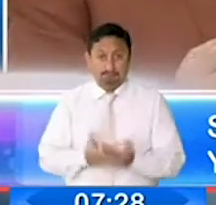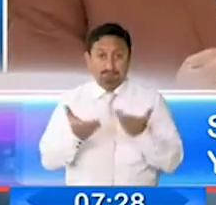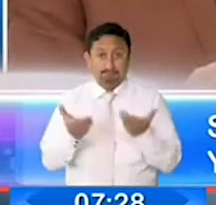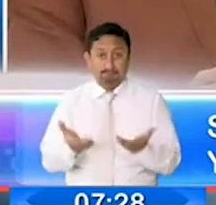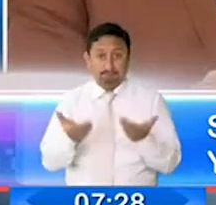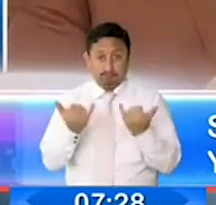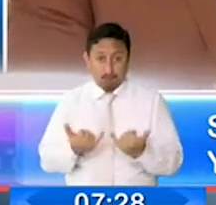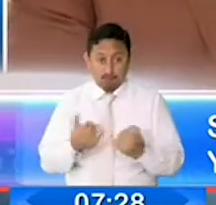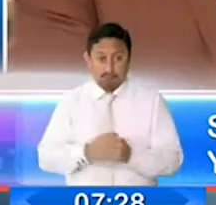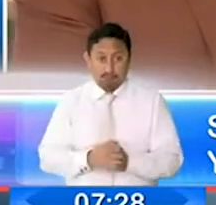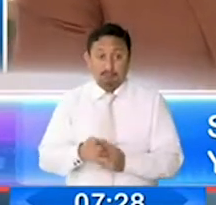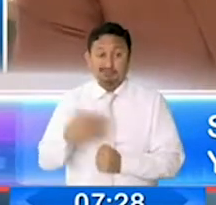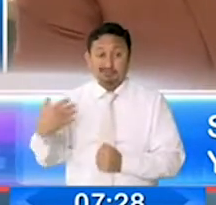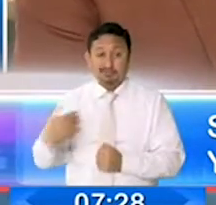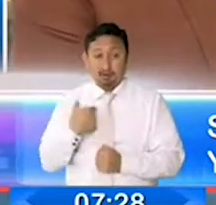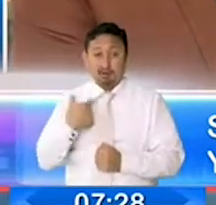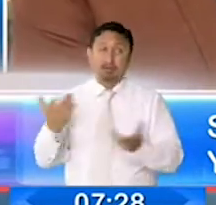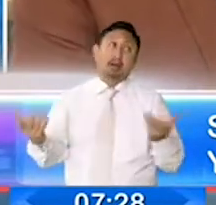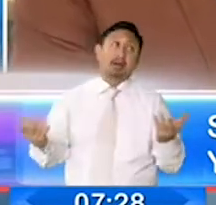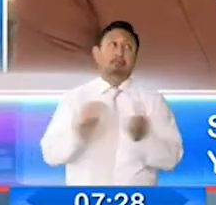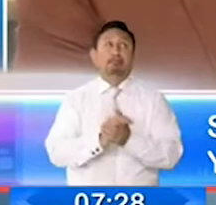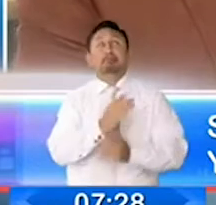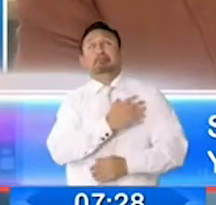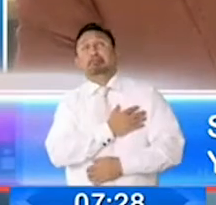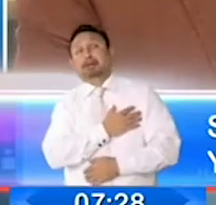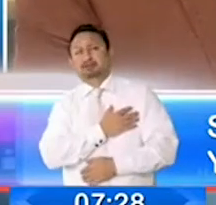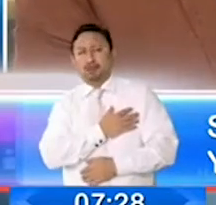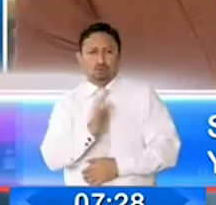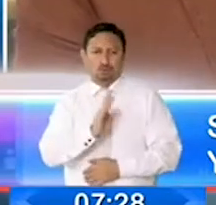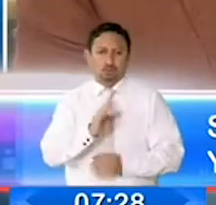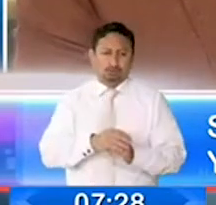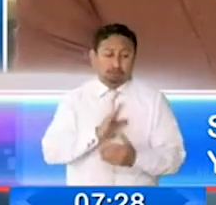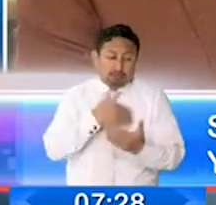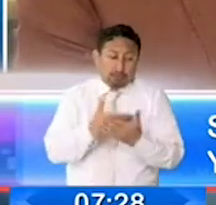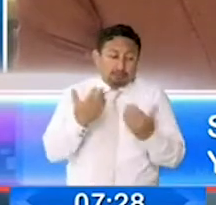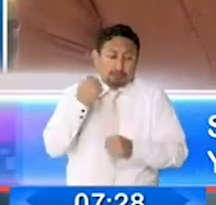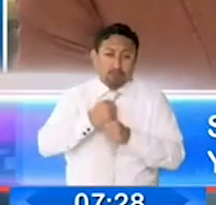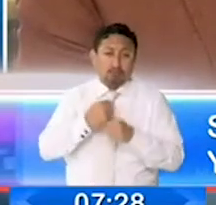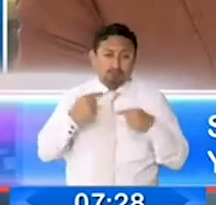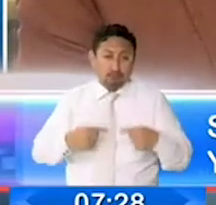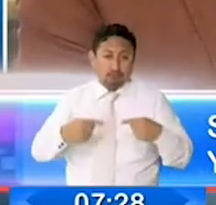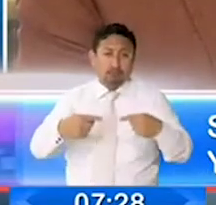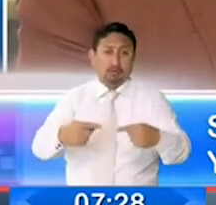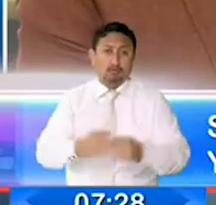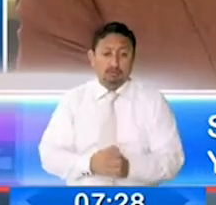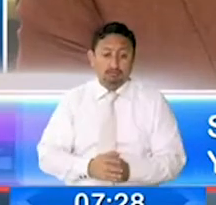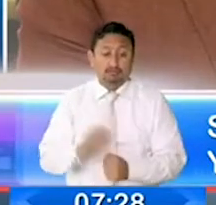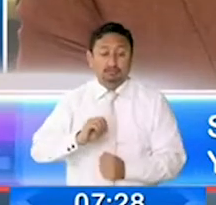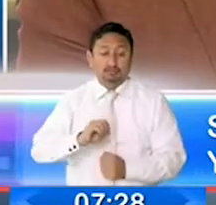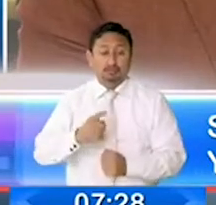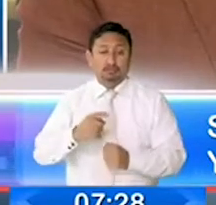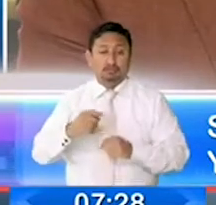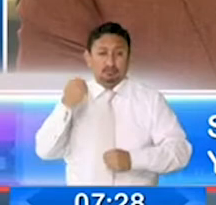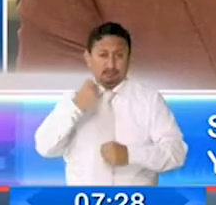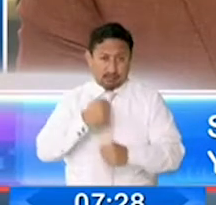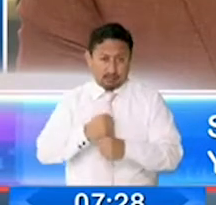esto no asomamos de quejosos, ni mucho menos. Mire, sencillamente hemos venido trabajando. Y es más, un trabajo